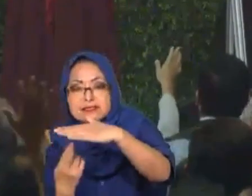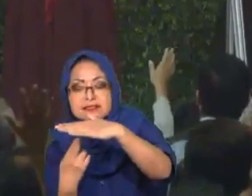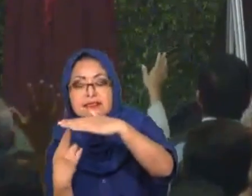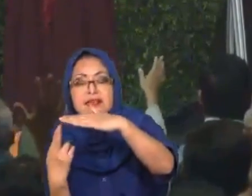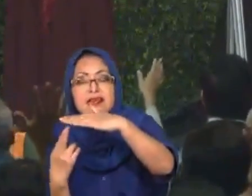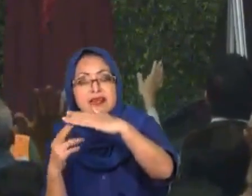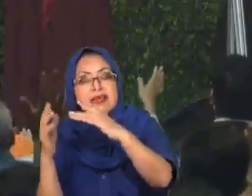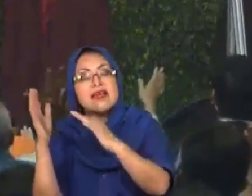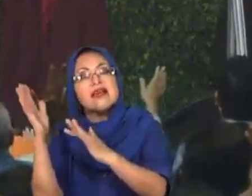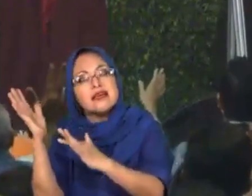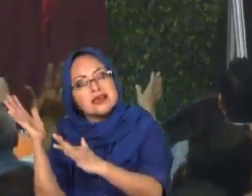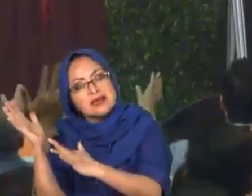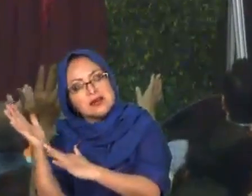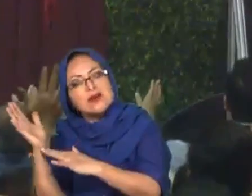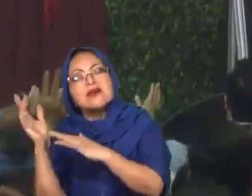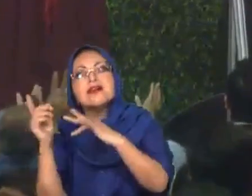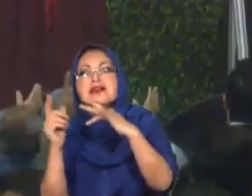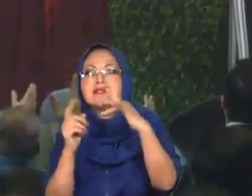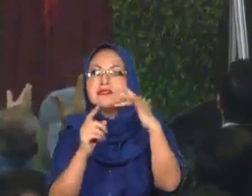Señor de